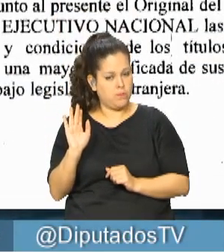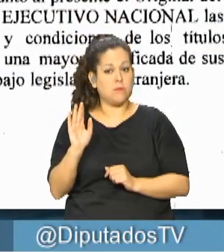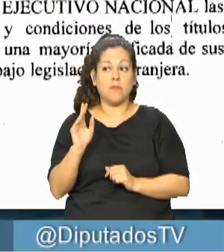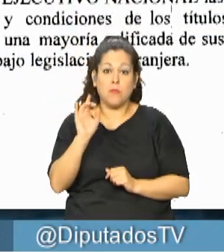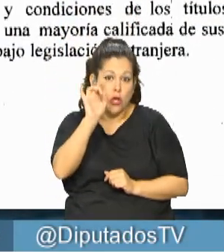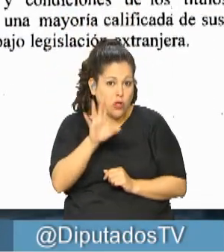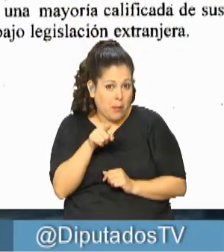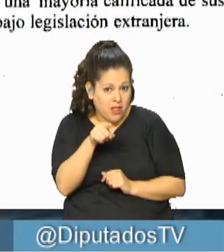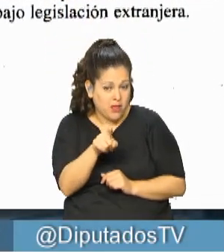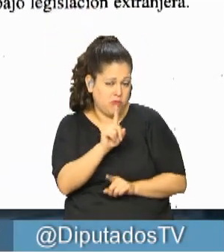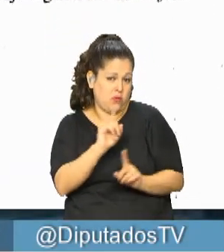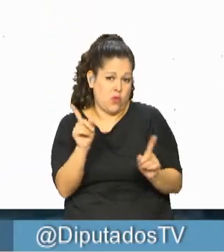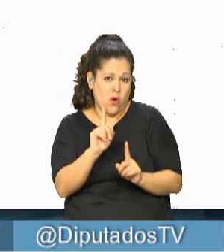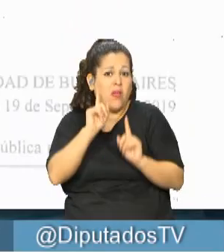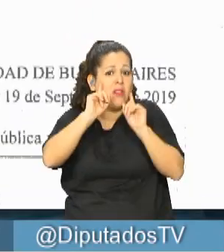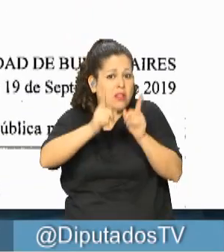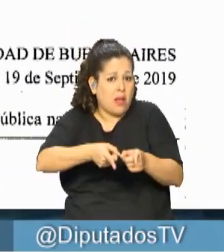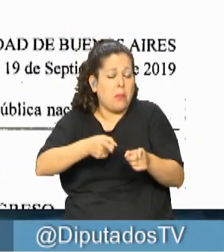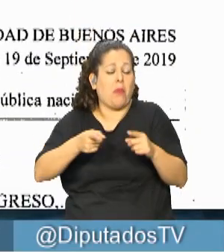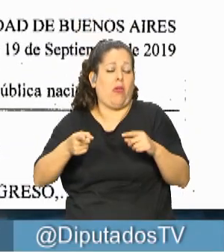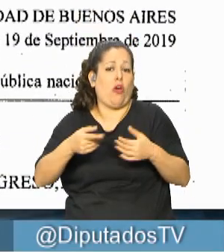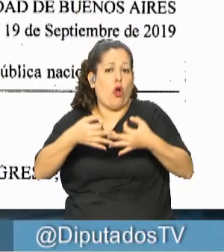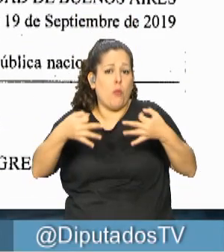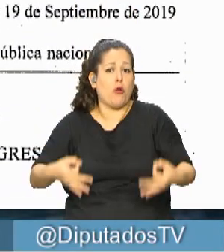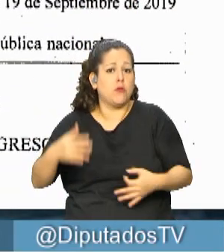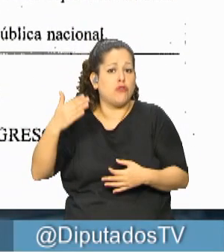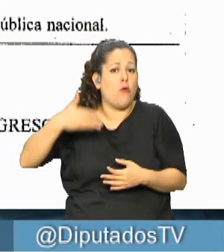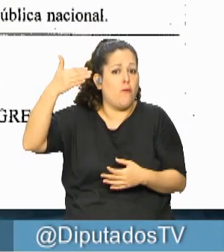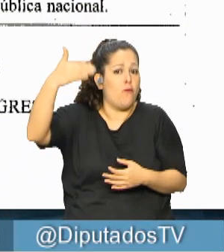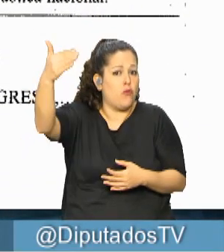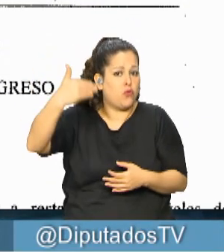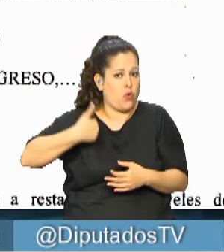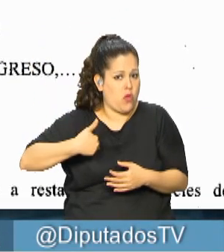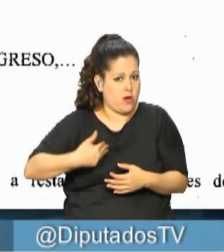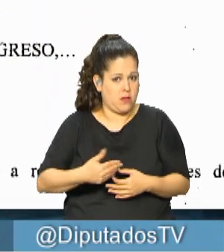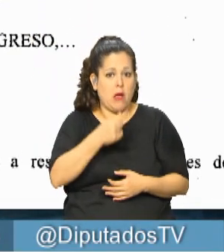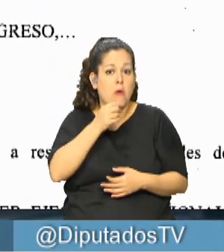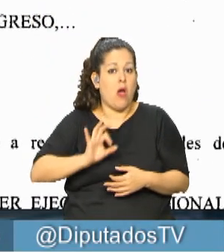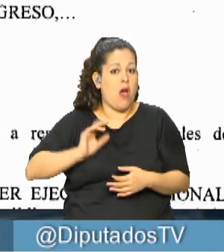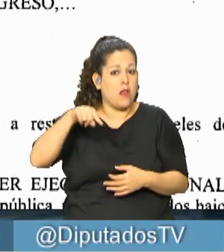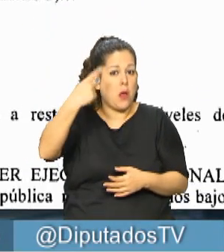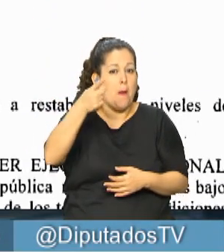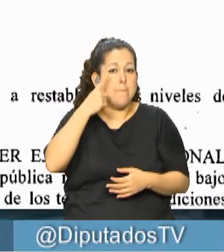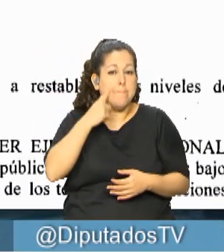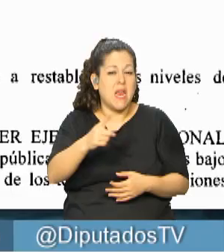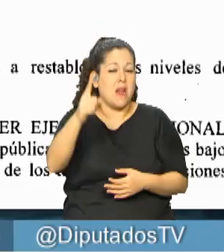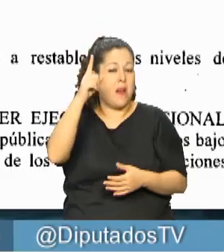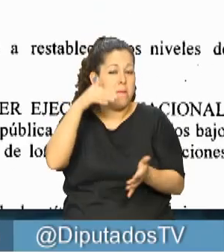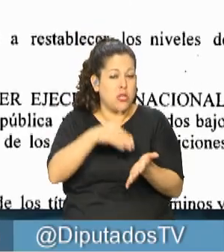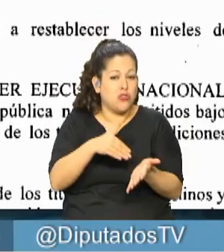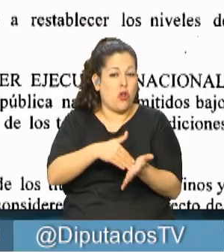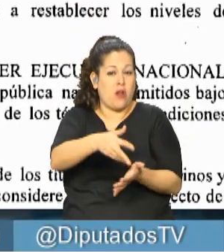lo que significa los compromisos futuros que tiene la Argentina. Para el año que viene estamos hablando de 1.000 millones de dólares y